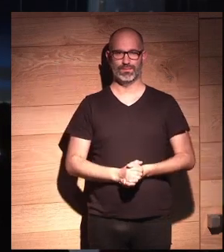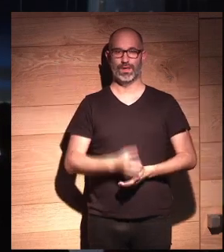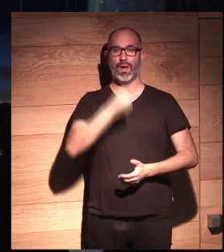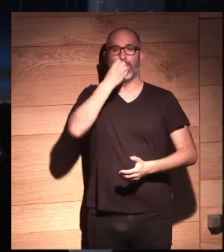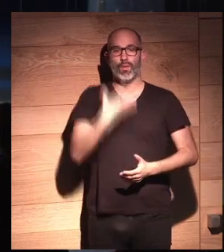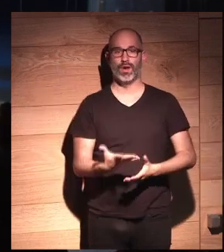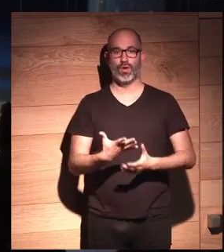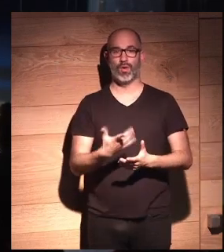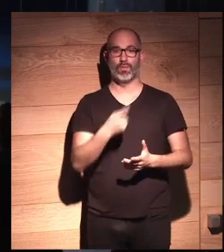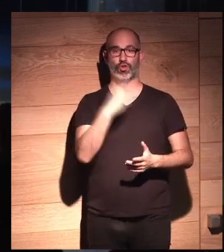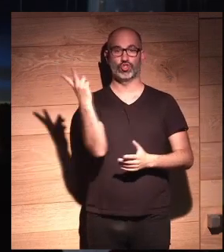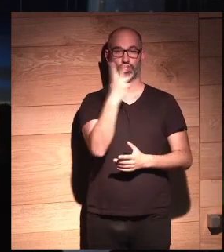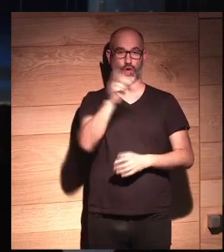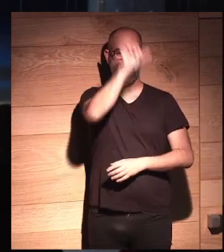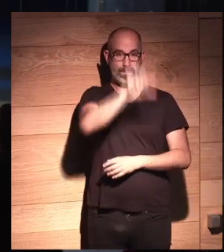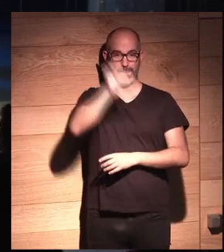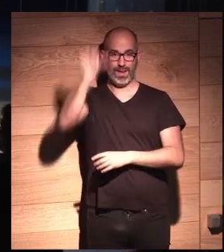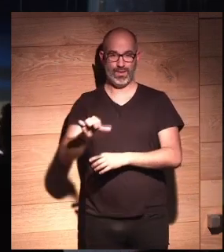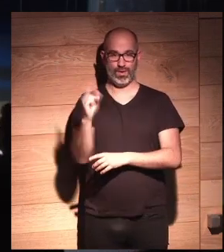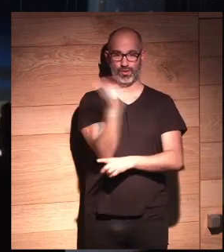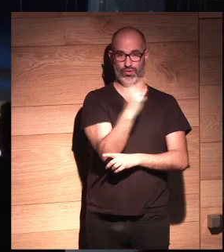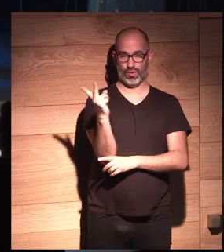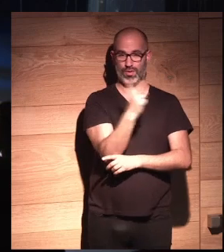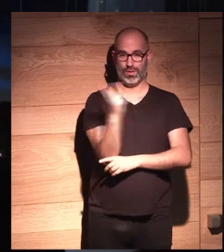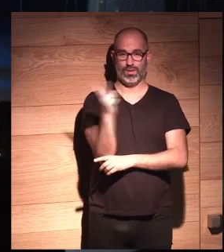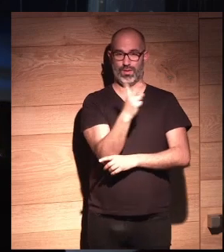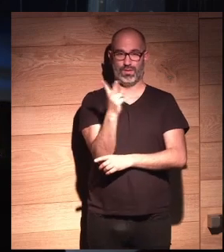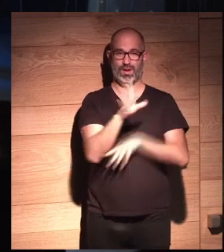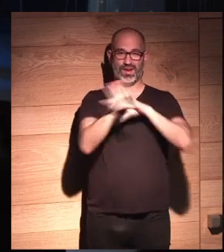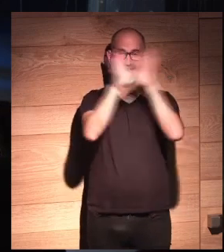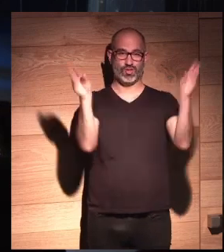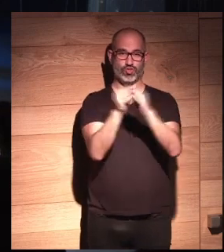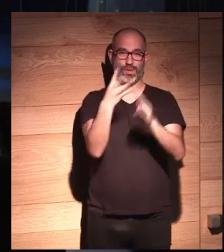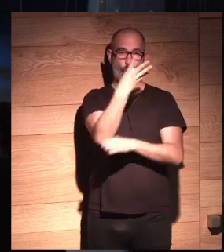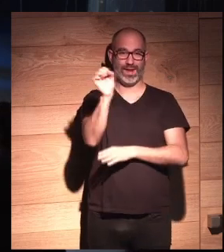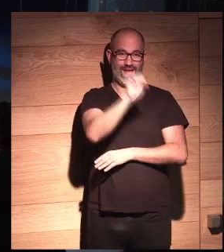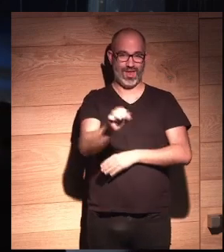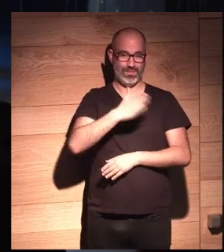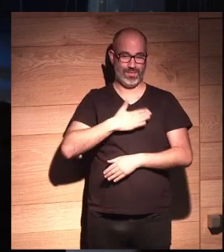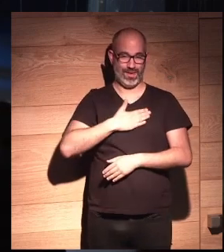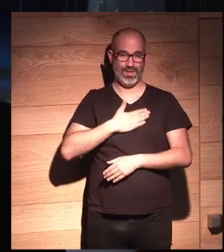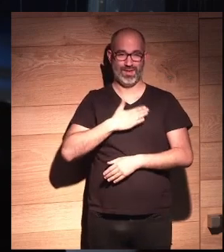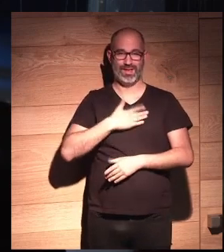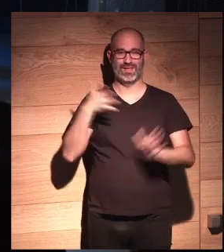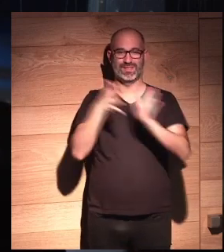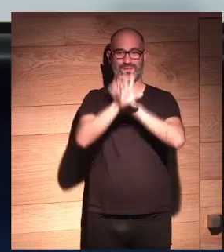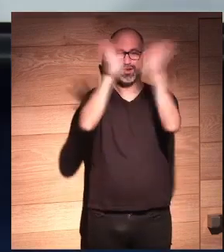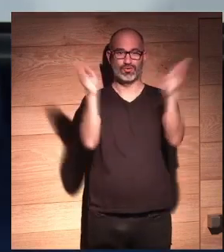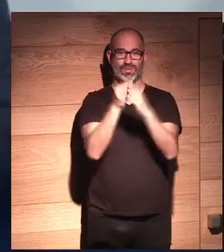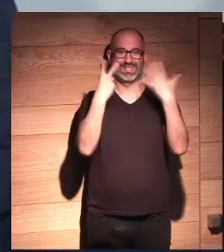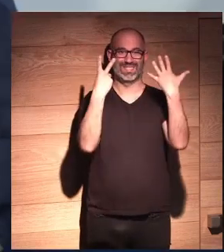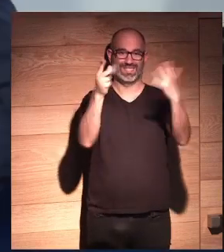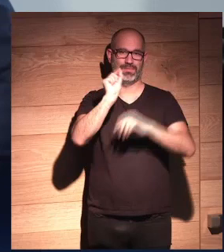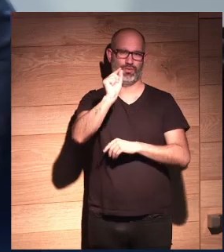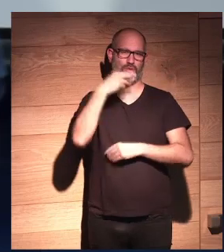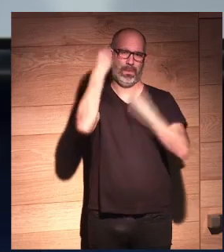Bueno, pues estas son dos películas, que es un resumen de mis 40 años. Y resumirlo en 7 minutos creo